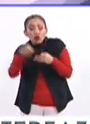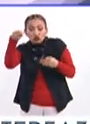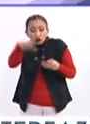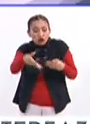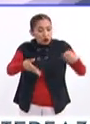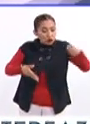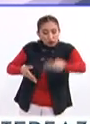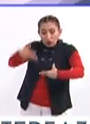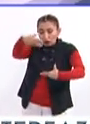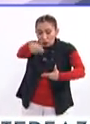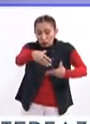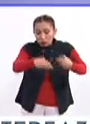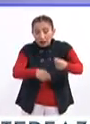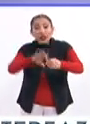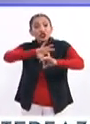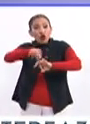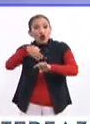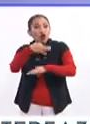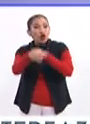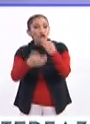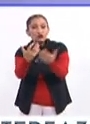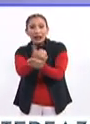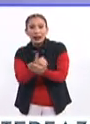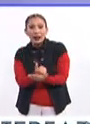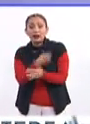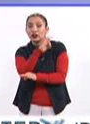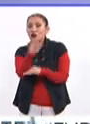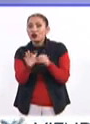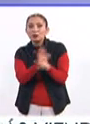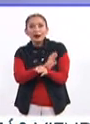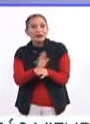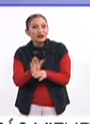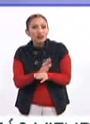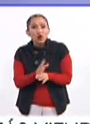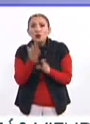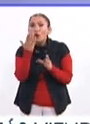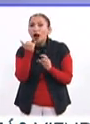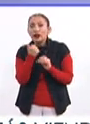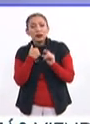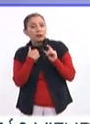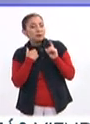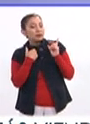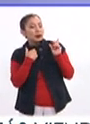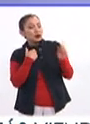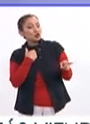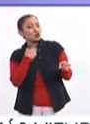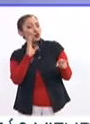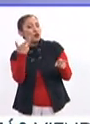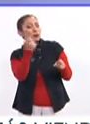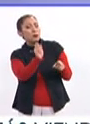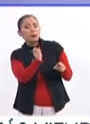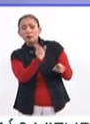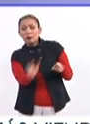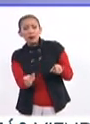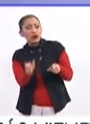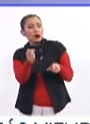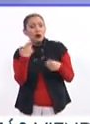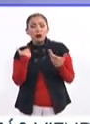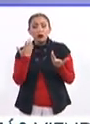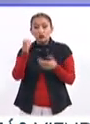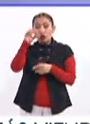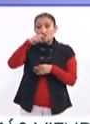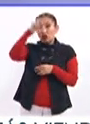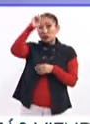ponen y todos reciben, y todos son beneficiarios. Aquí no hay de que no es una cooperación norte-sur, somos